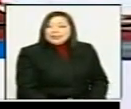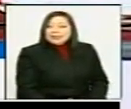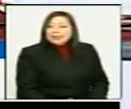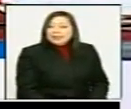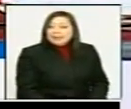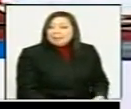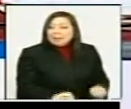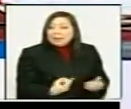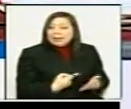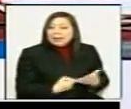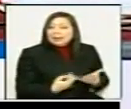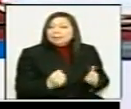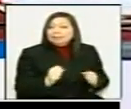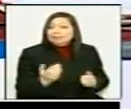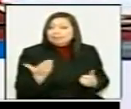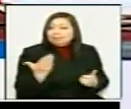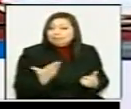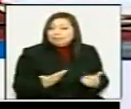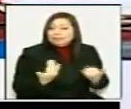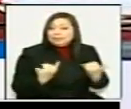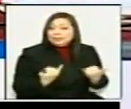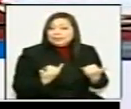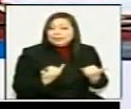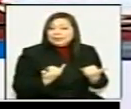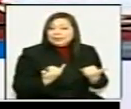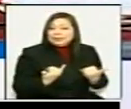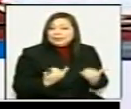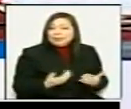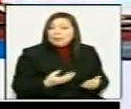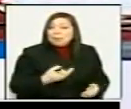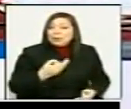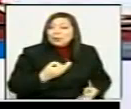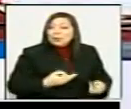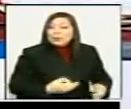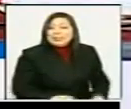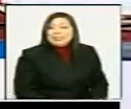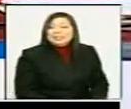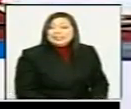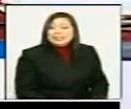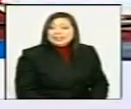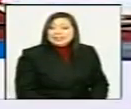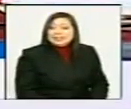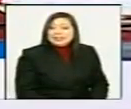El tribunal recibe esta orden del Poder Judicial,